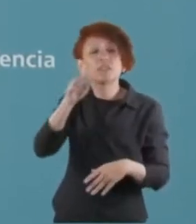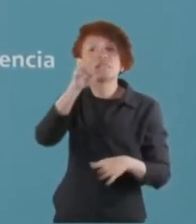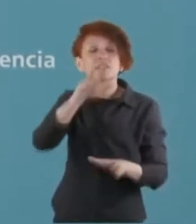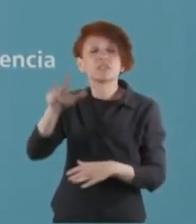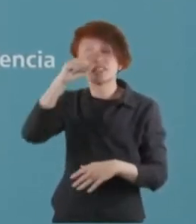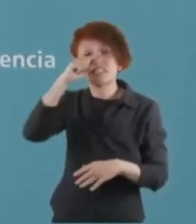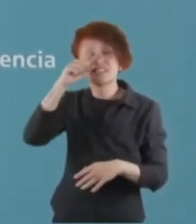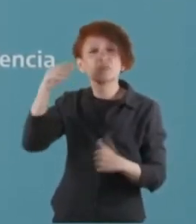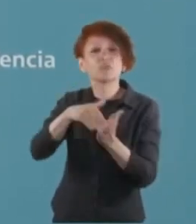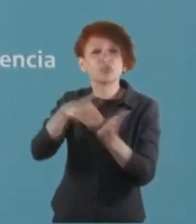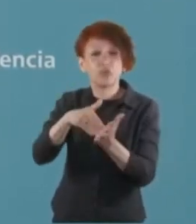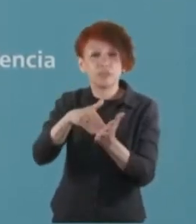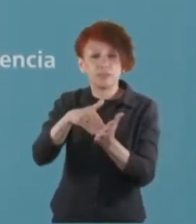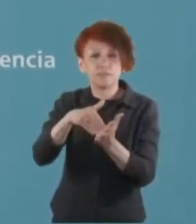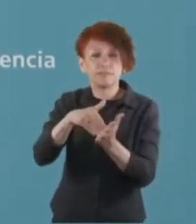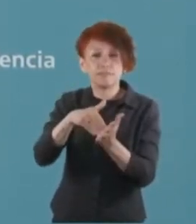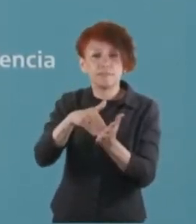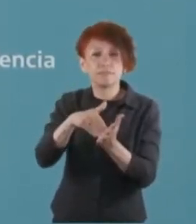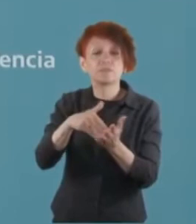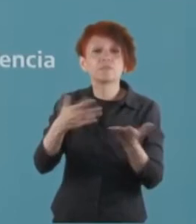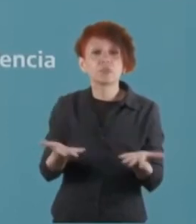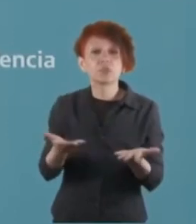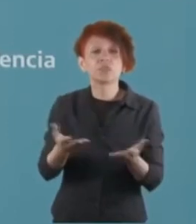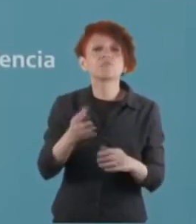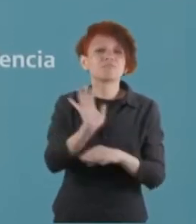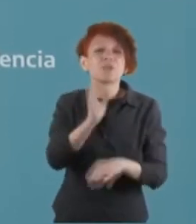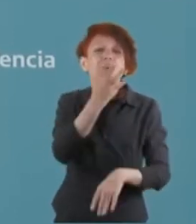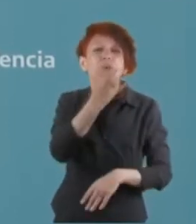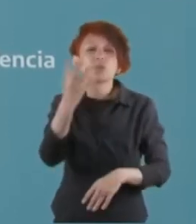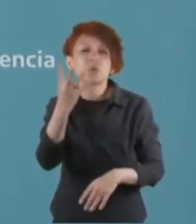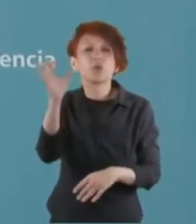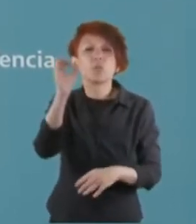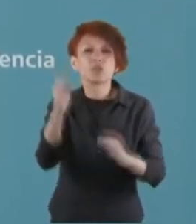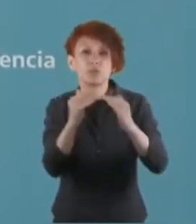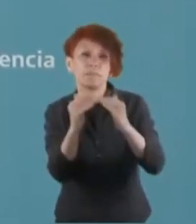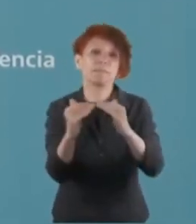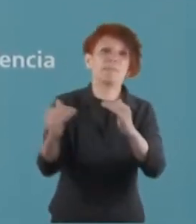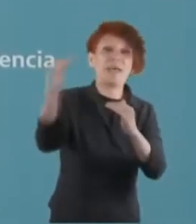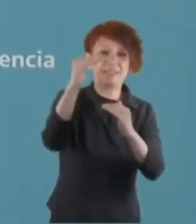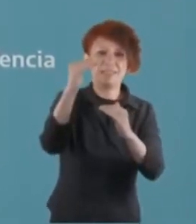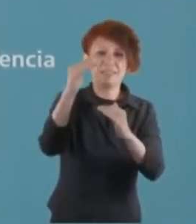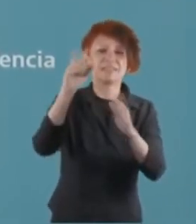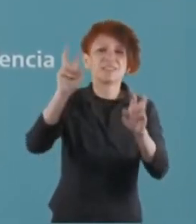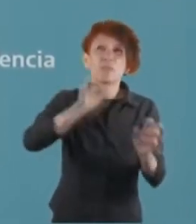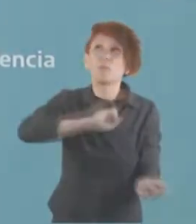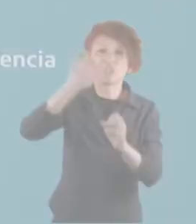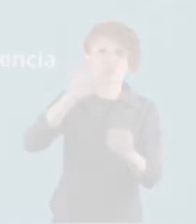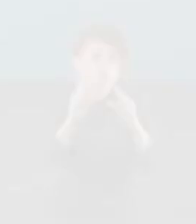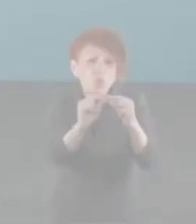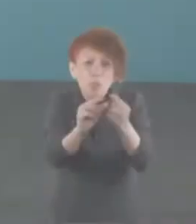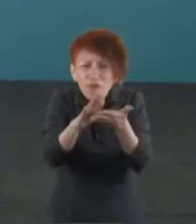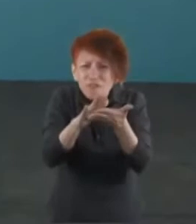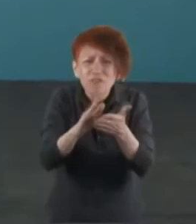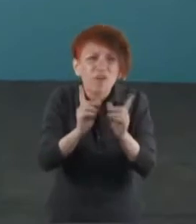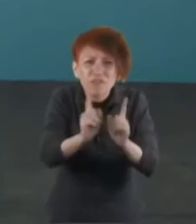44.377 millones. Esto significa que estamos un 44% por encima en exportaciones del año 2019.